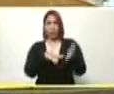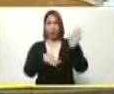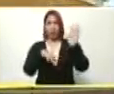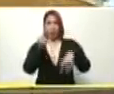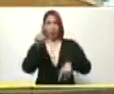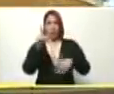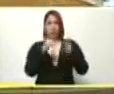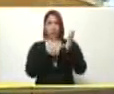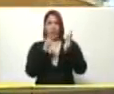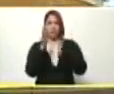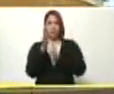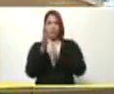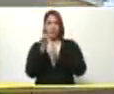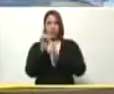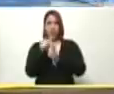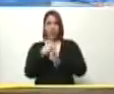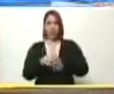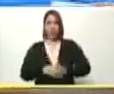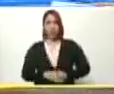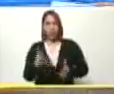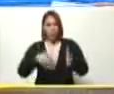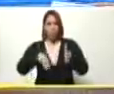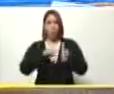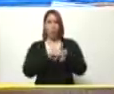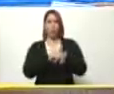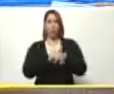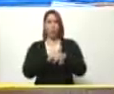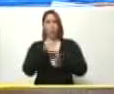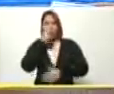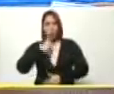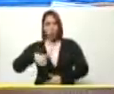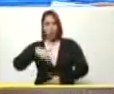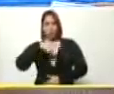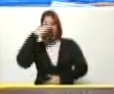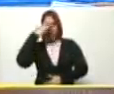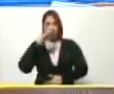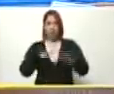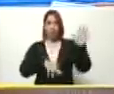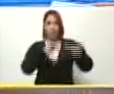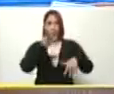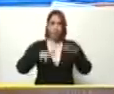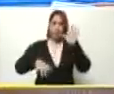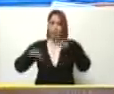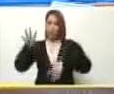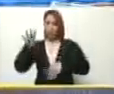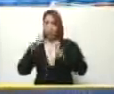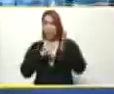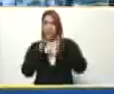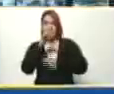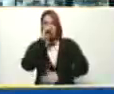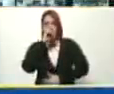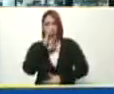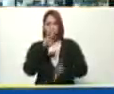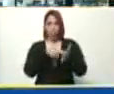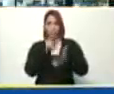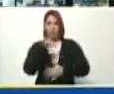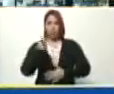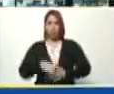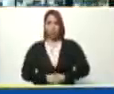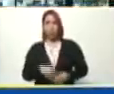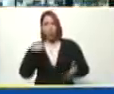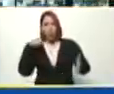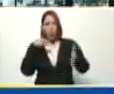abril y de la resurrección cívico-militar del 13 y 14 de abril del año 2002. Golpe